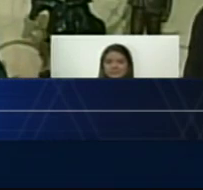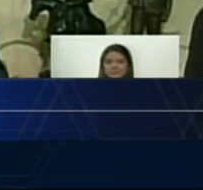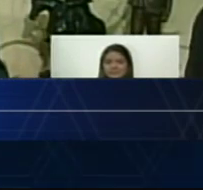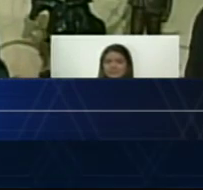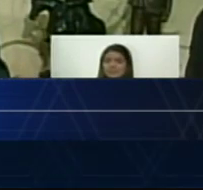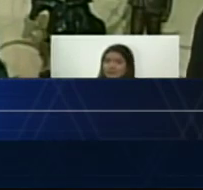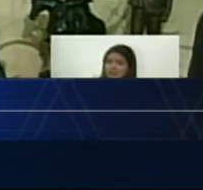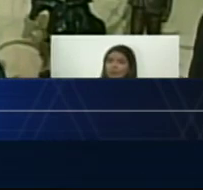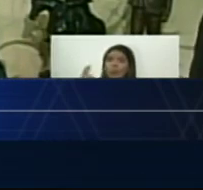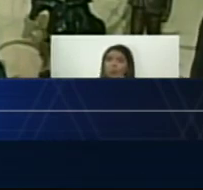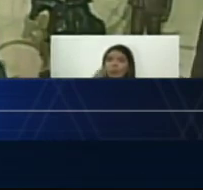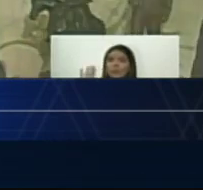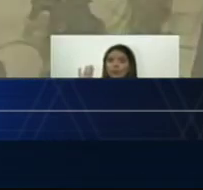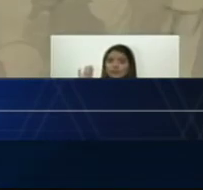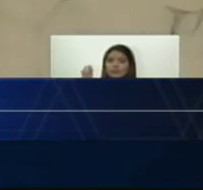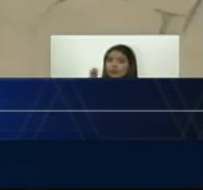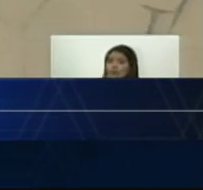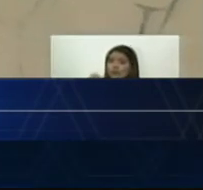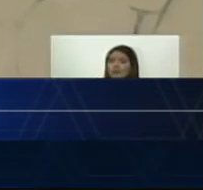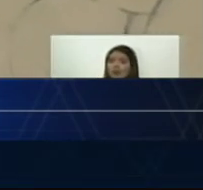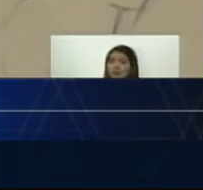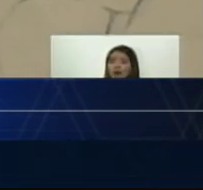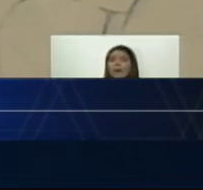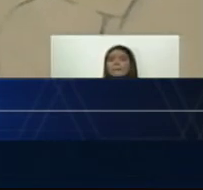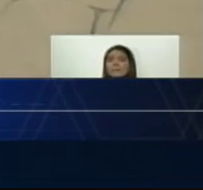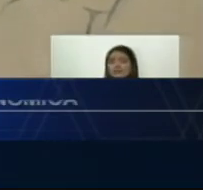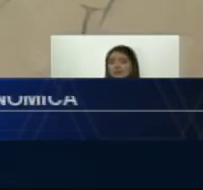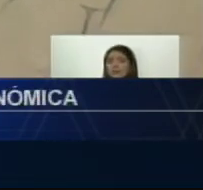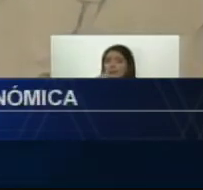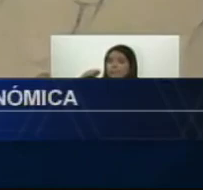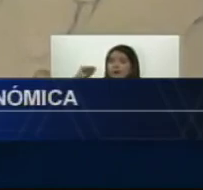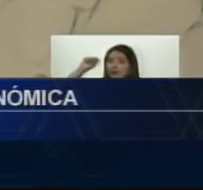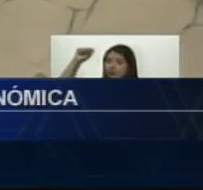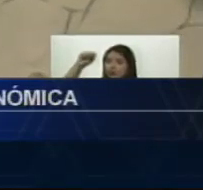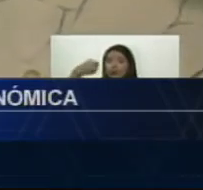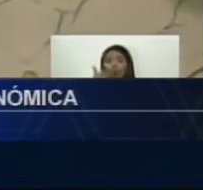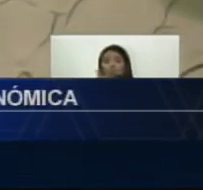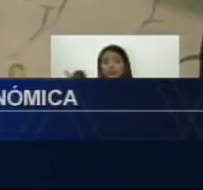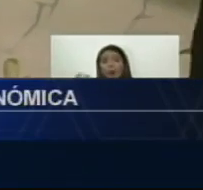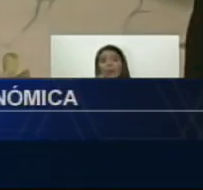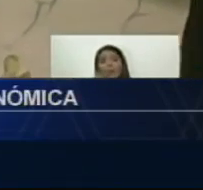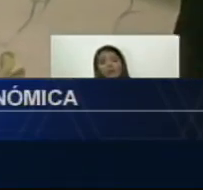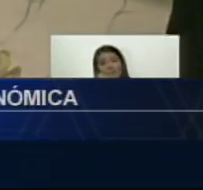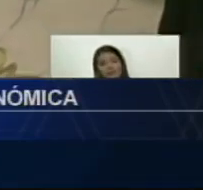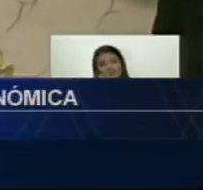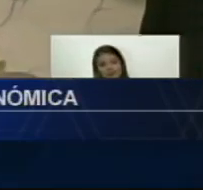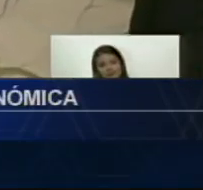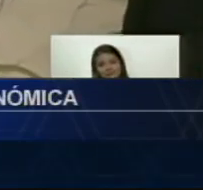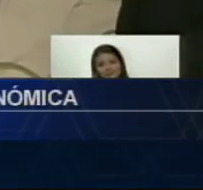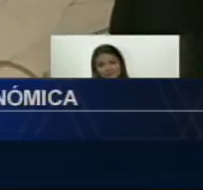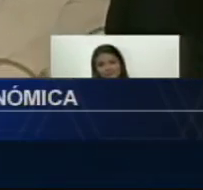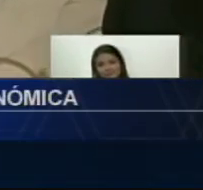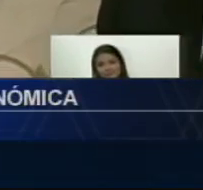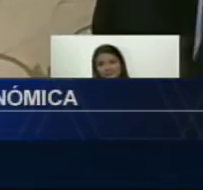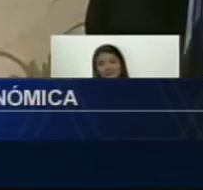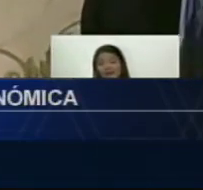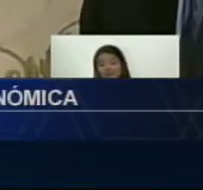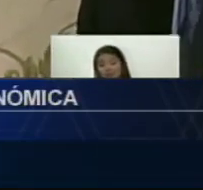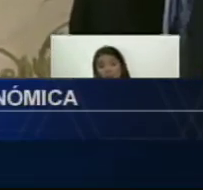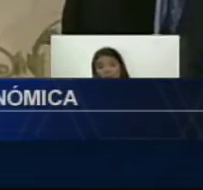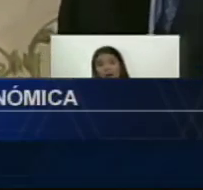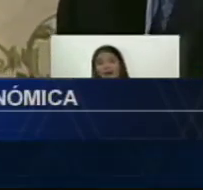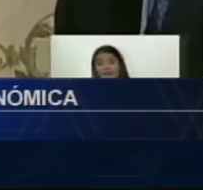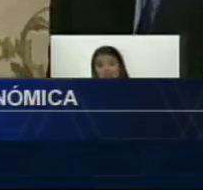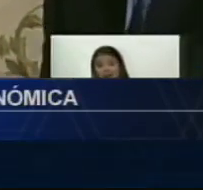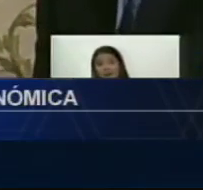duda el compromiso que con ese legado tiene el presidente Nicolás Maduro. Así que a todos y todas, muy buenas tardes, y al final de la tarde el presidente